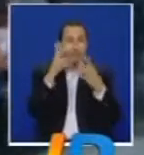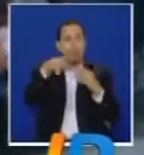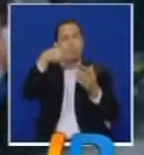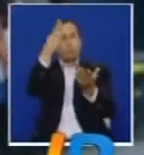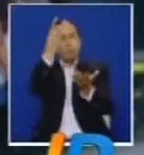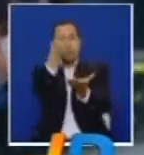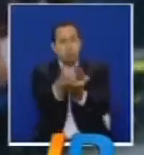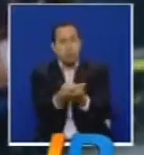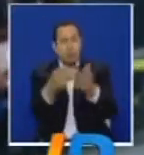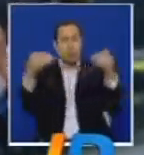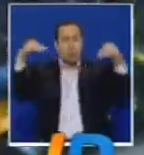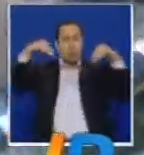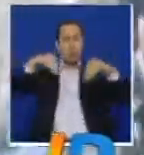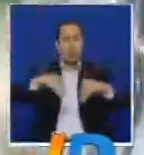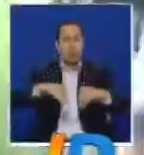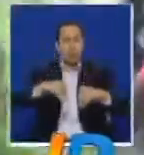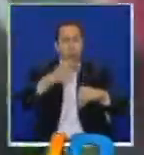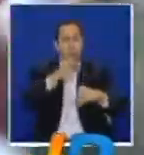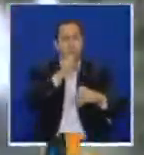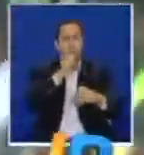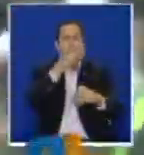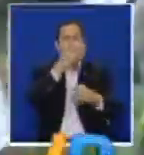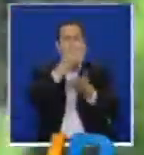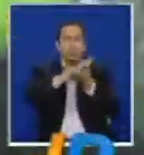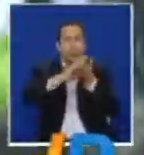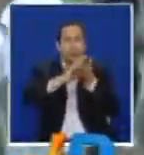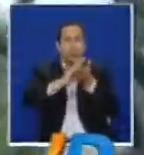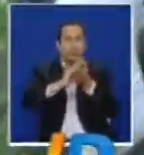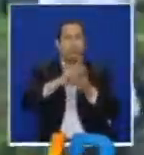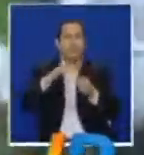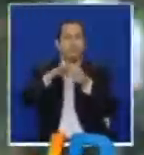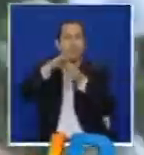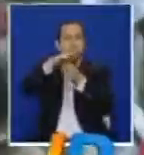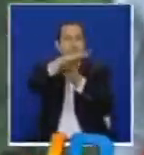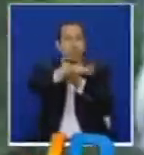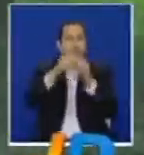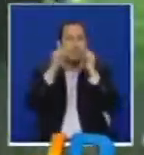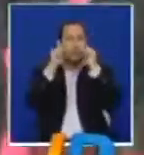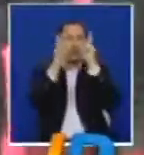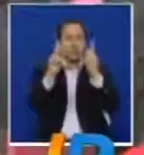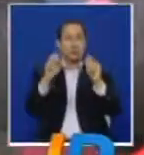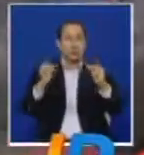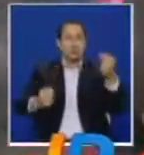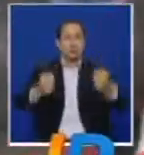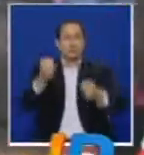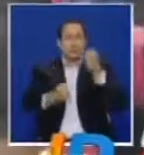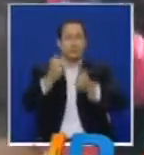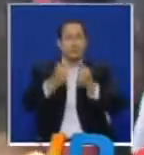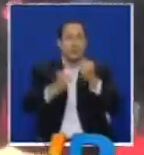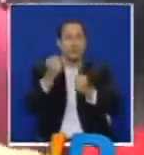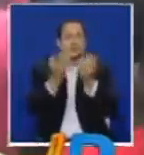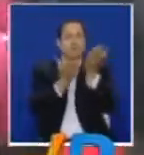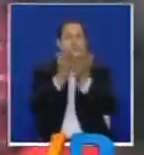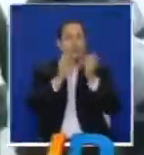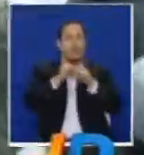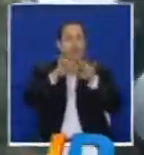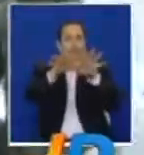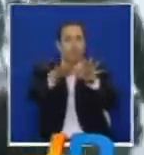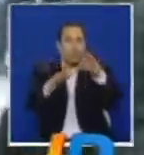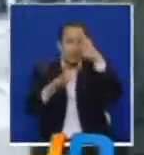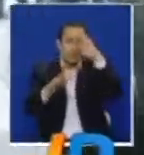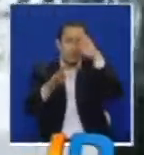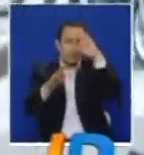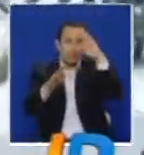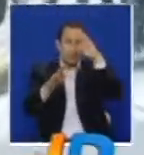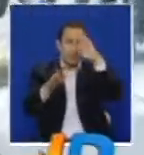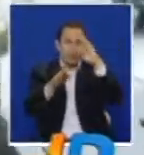residuales producto del choque. En Buenaventura, conductores de servicio público se enfrentaron a golpes con la policía cuando intentaban bloquear las